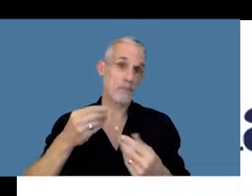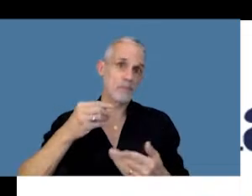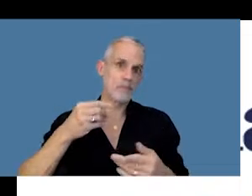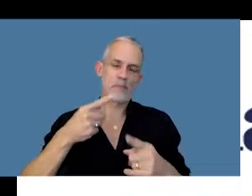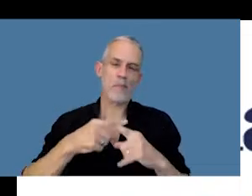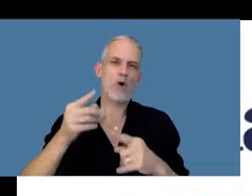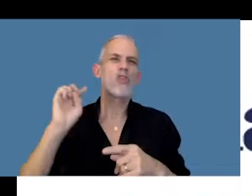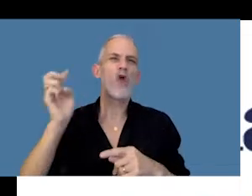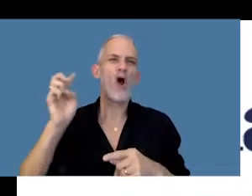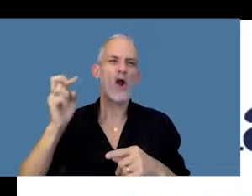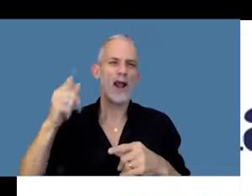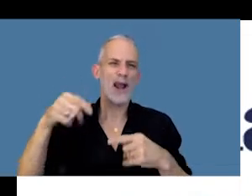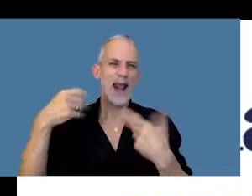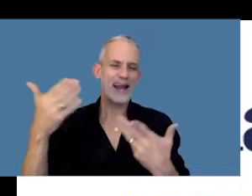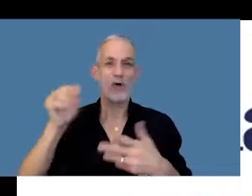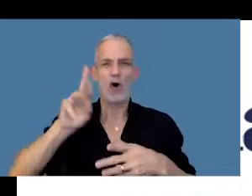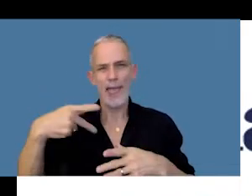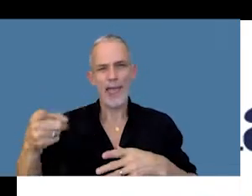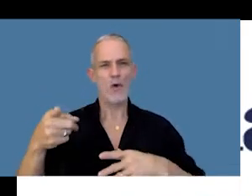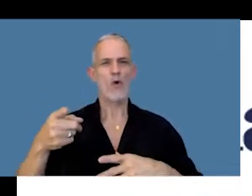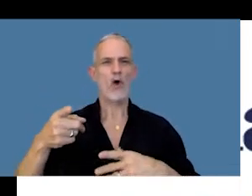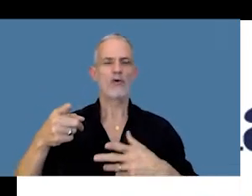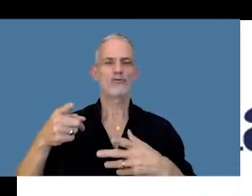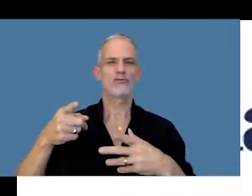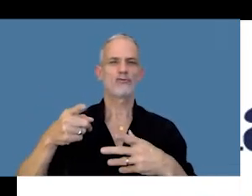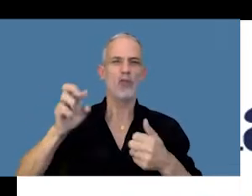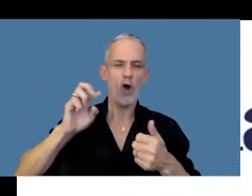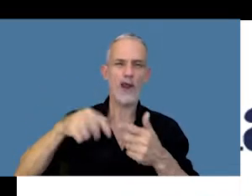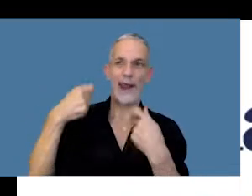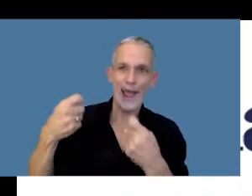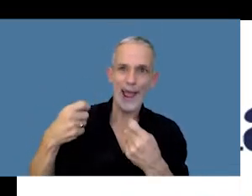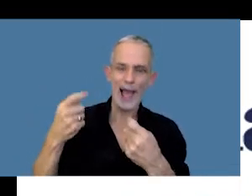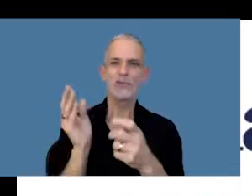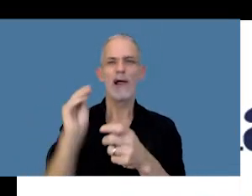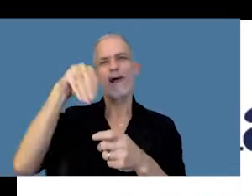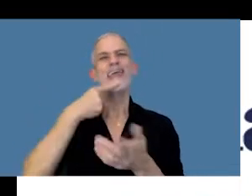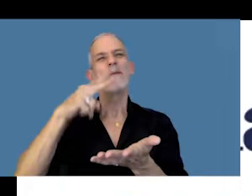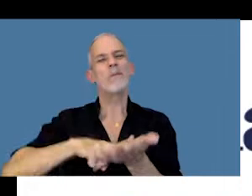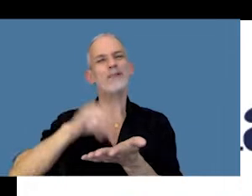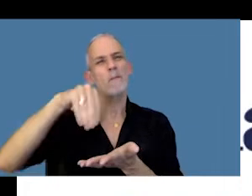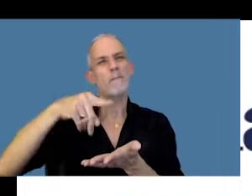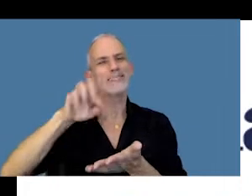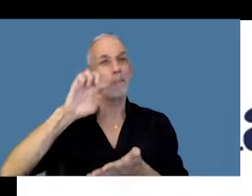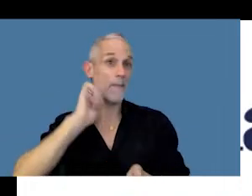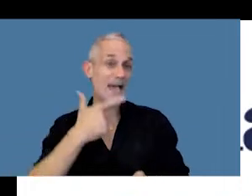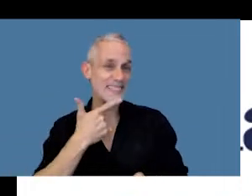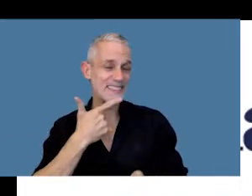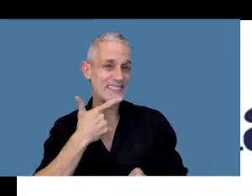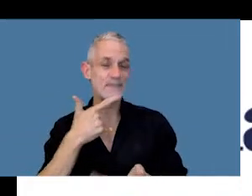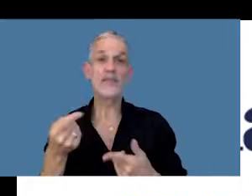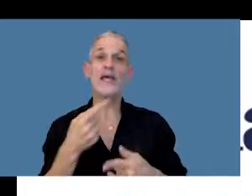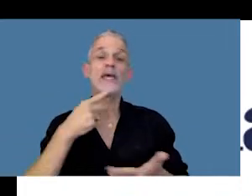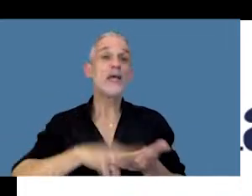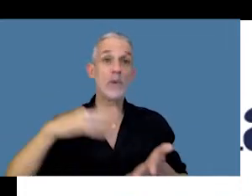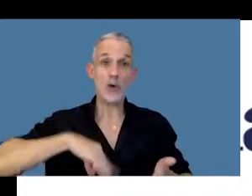moneda extranjera o divisas en moneda extranjera, el impuesto país no es deducible de impuesto a